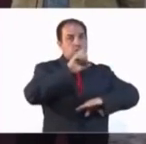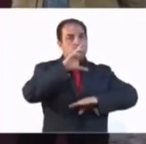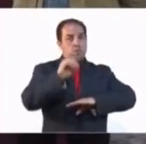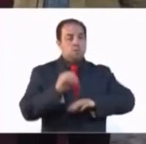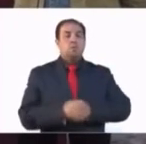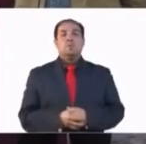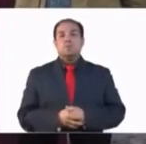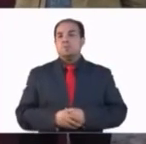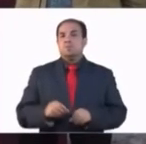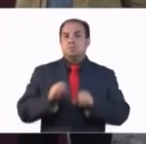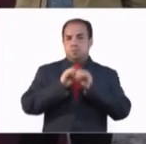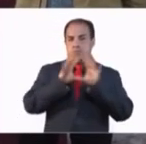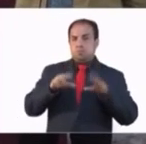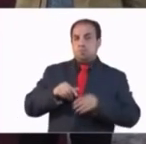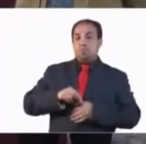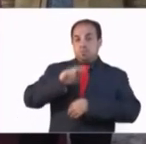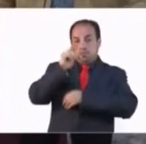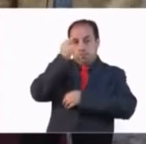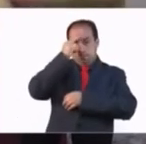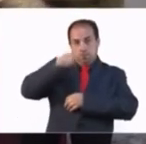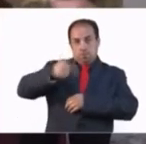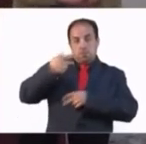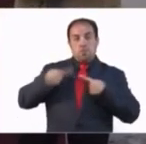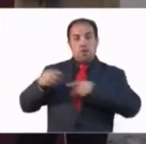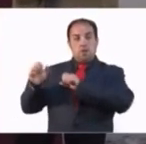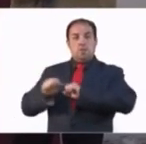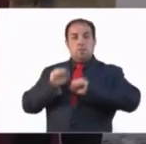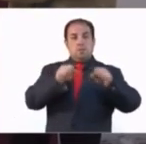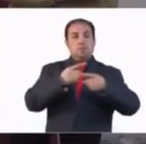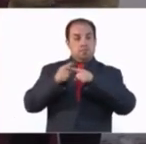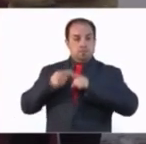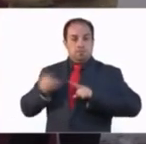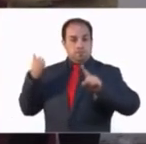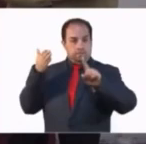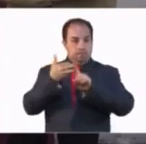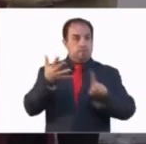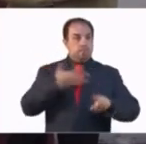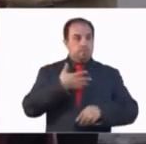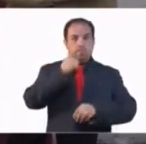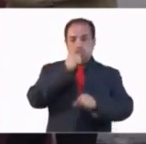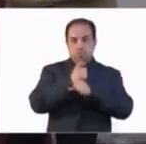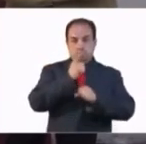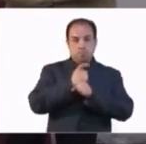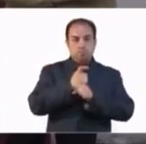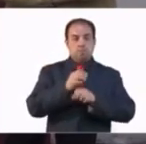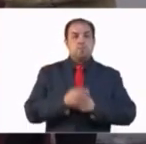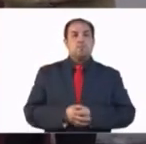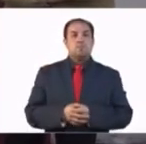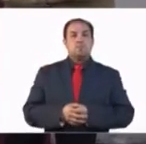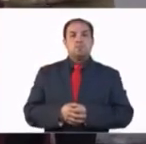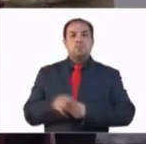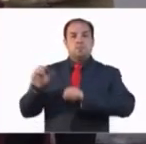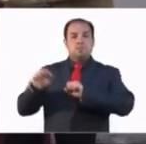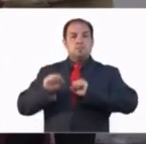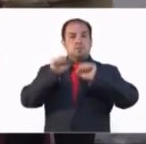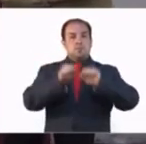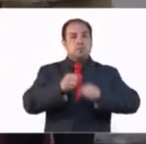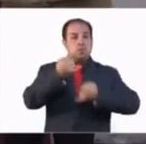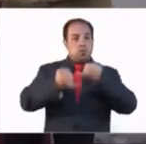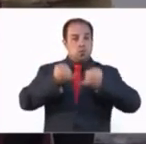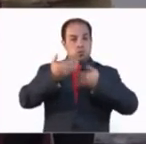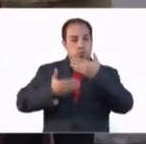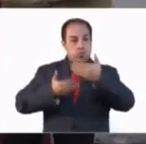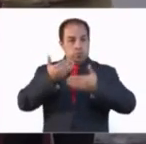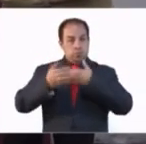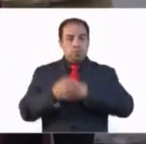Aquí recordemos que los 12 detenidos están por distintos motivos. Primero, fueron vinculados a proceso por